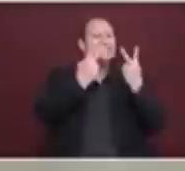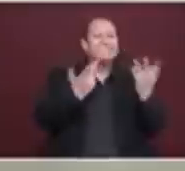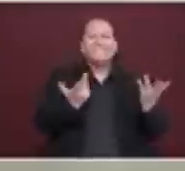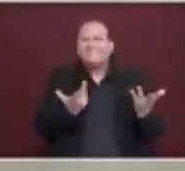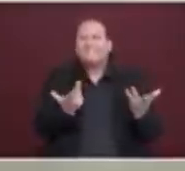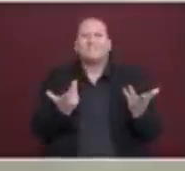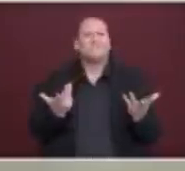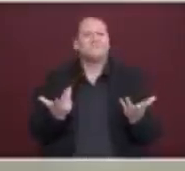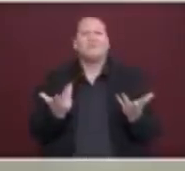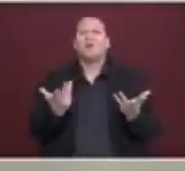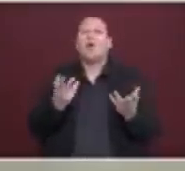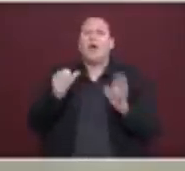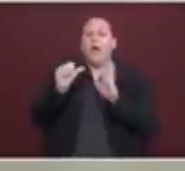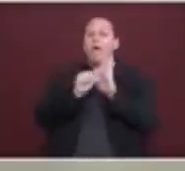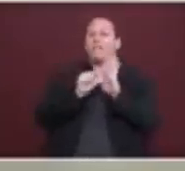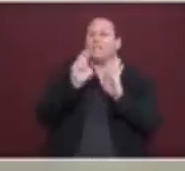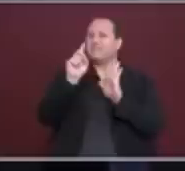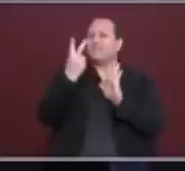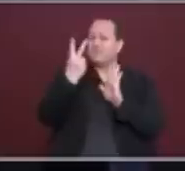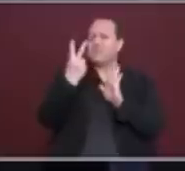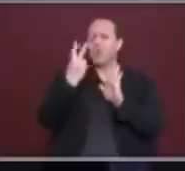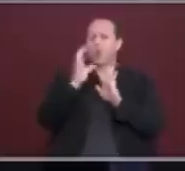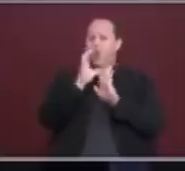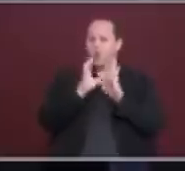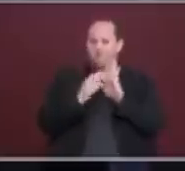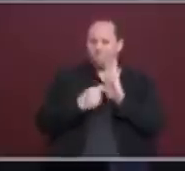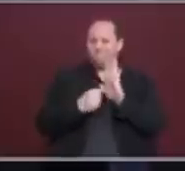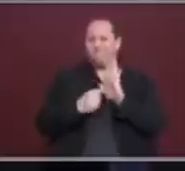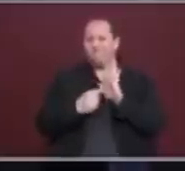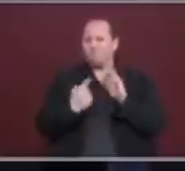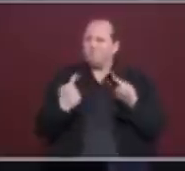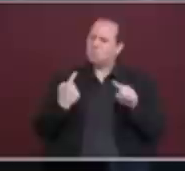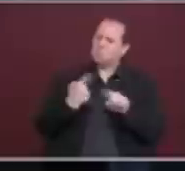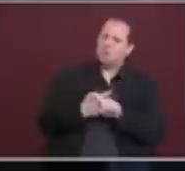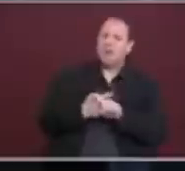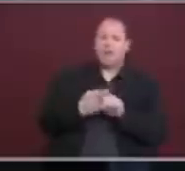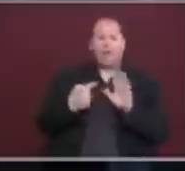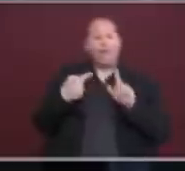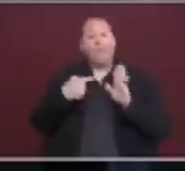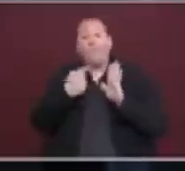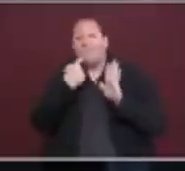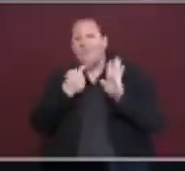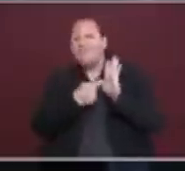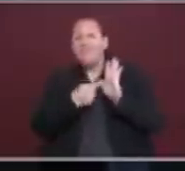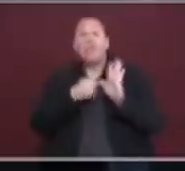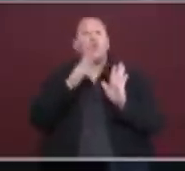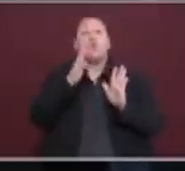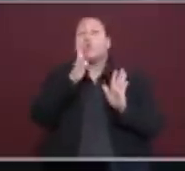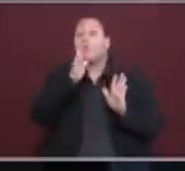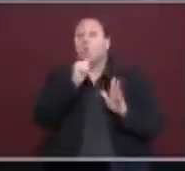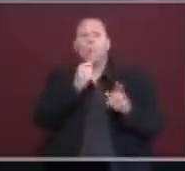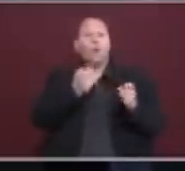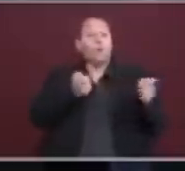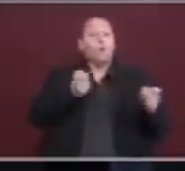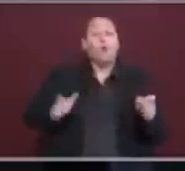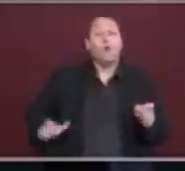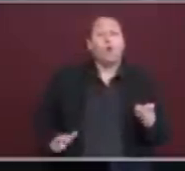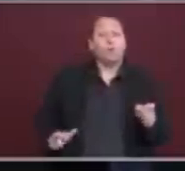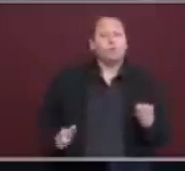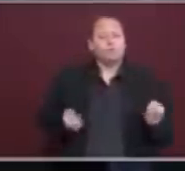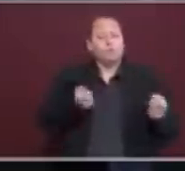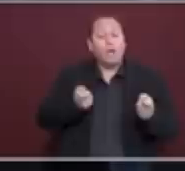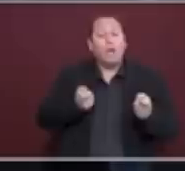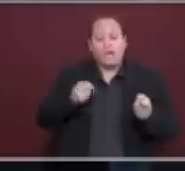violentando el artículo 32 de la constitución en donde se dice que no se puede gobernar en un estado territorio mexicano si